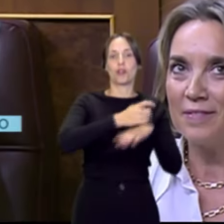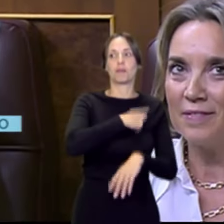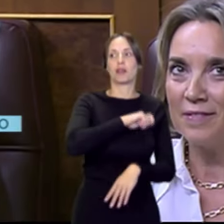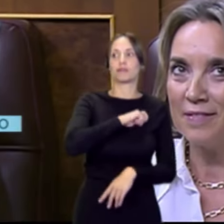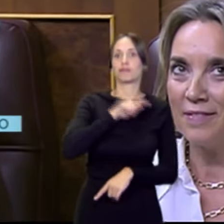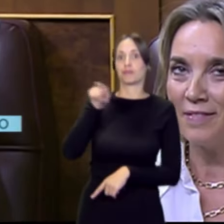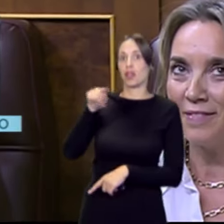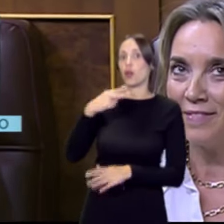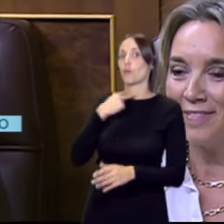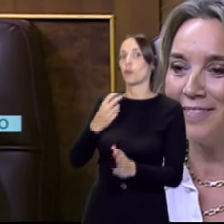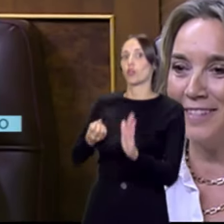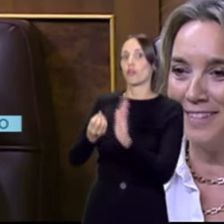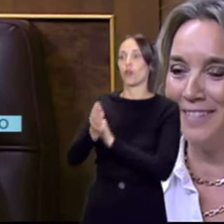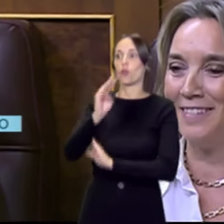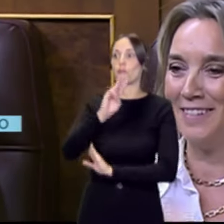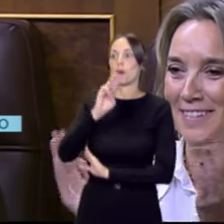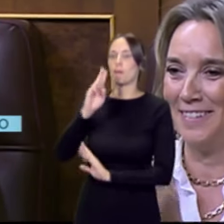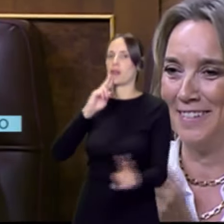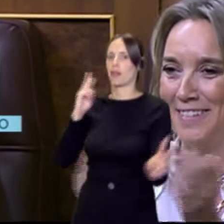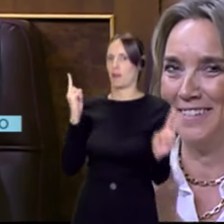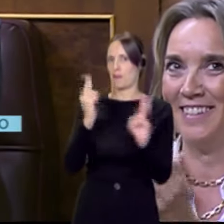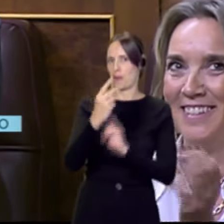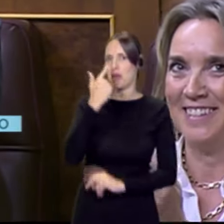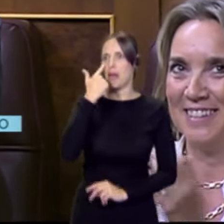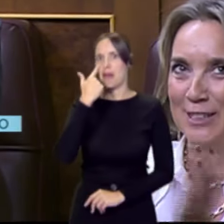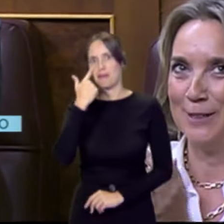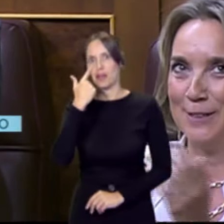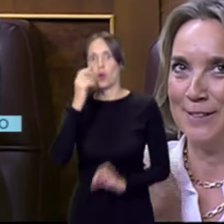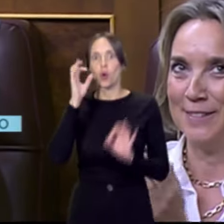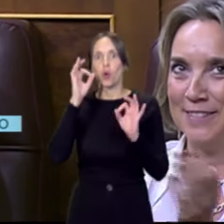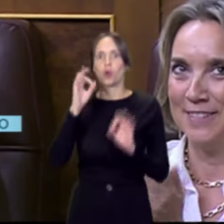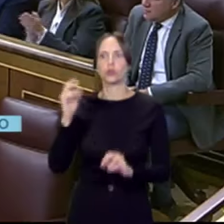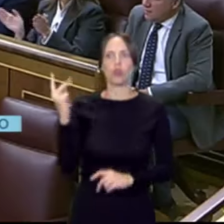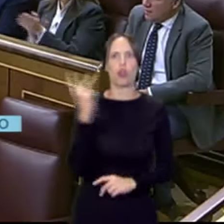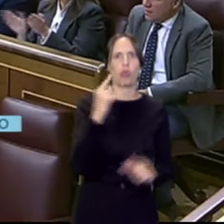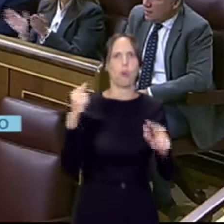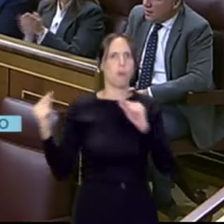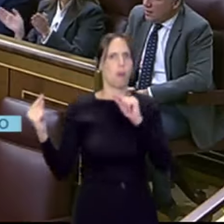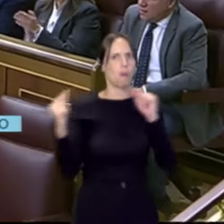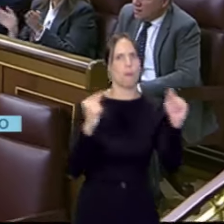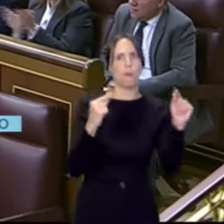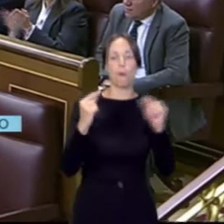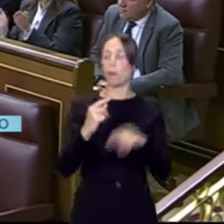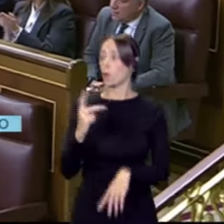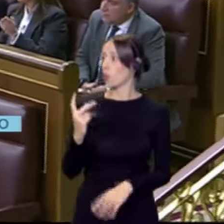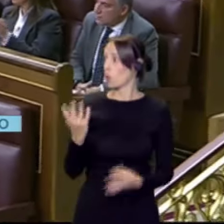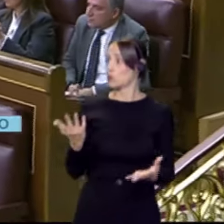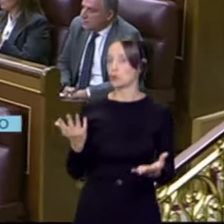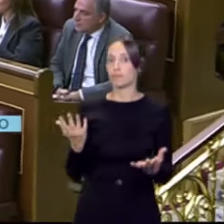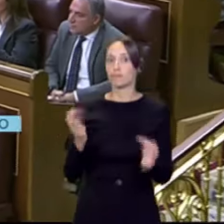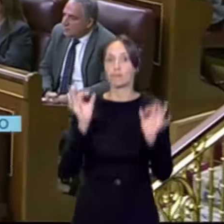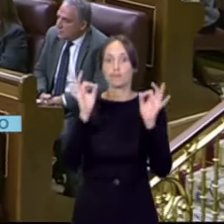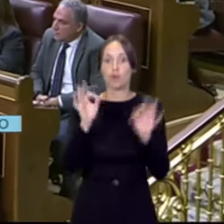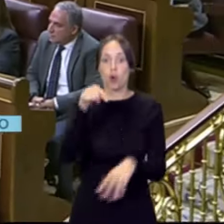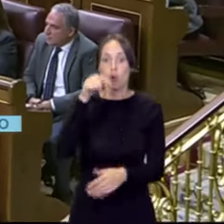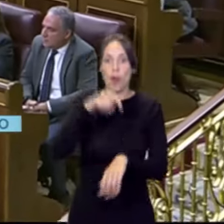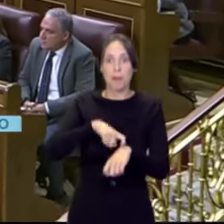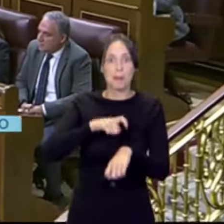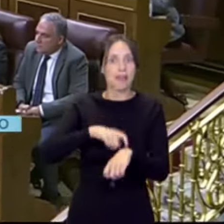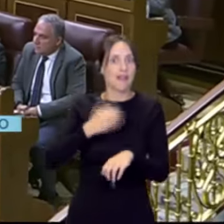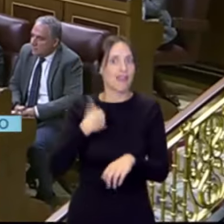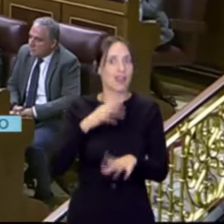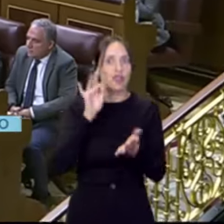portavoz del Partido Popular, le va a contestar. Vemos ya este rifirrafe, Antonio y Natacha, que se está produciendo a esta hora de la mañana